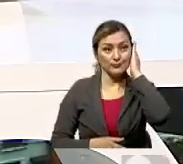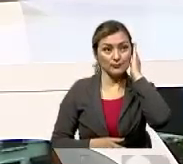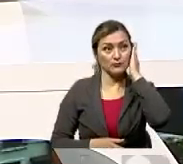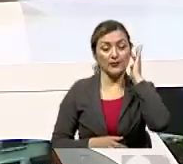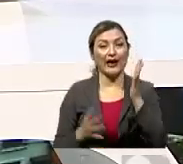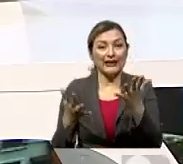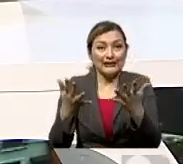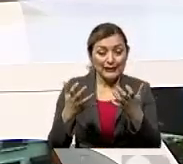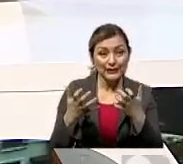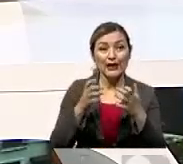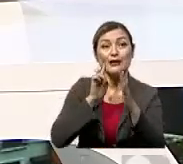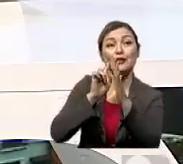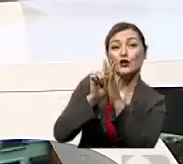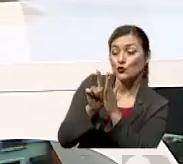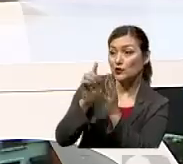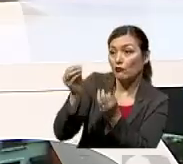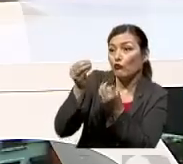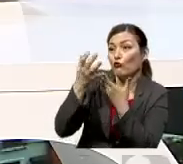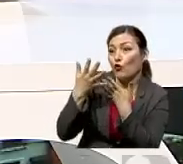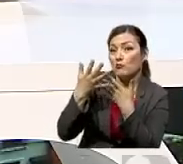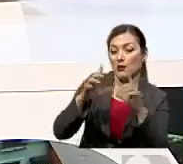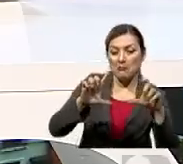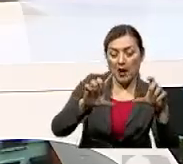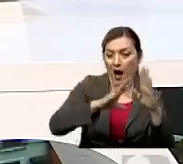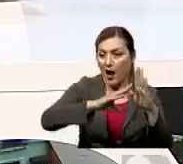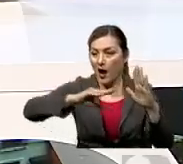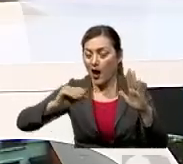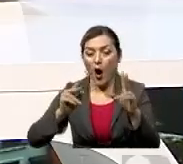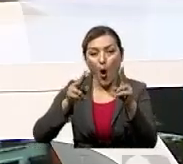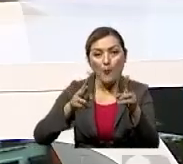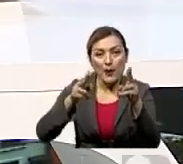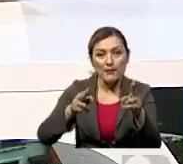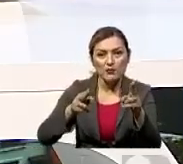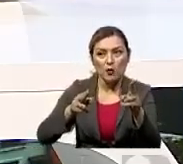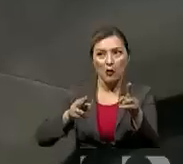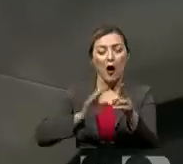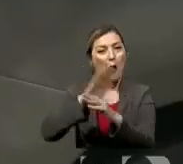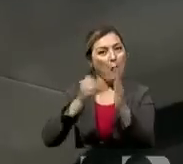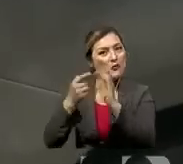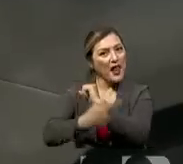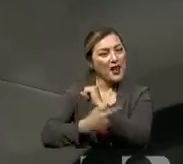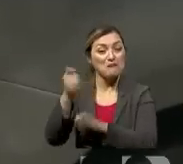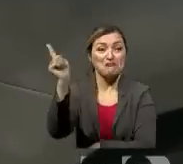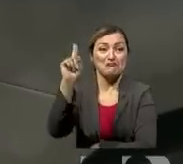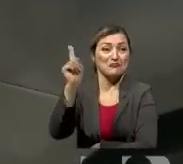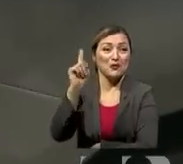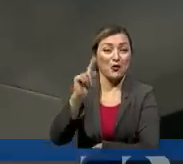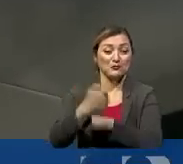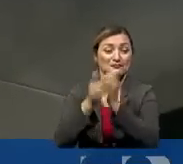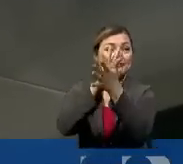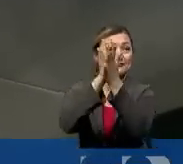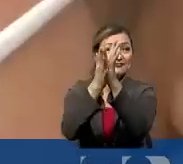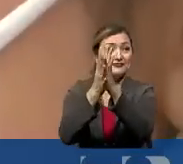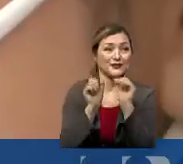al intentar poner la denuncia le informaron que duplicar la placa no es un delito. Una gran sorpresa se llevó